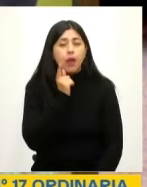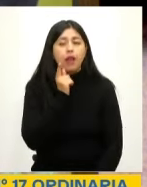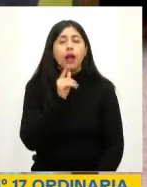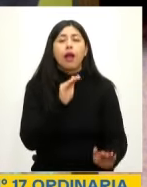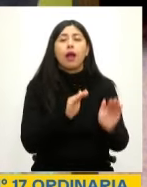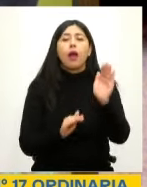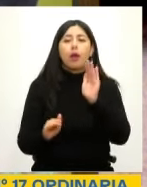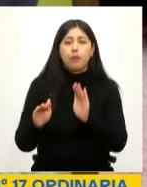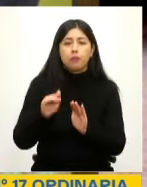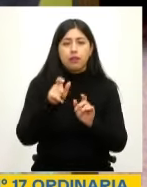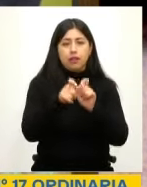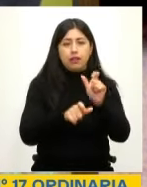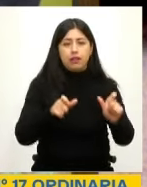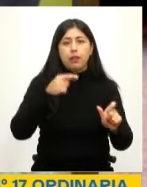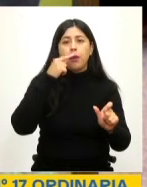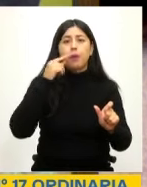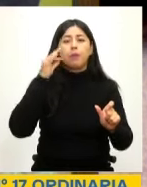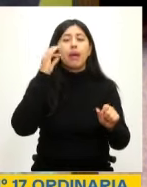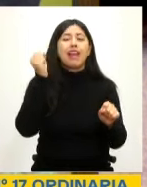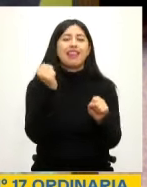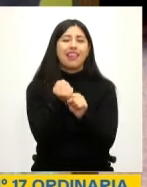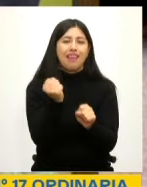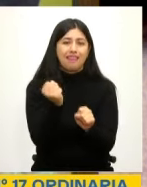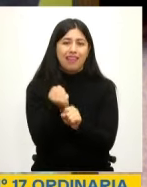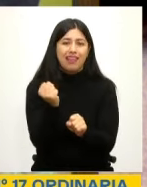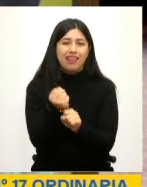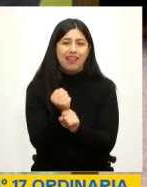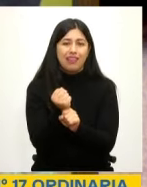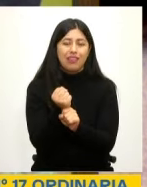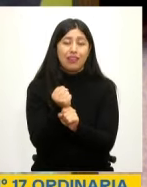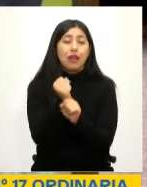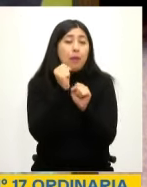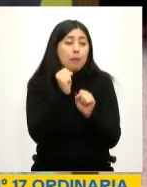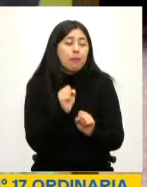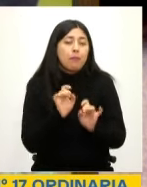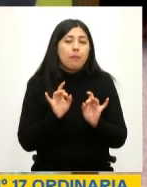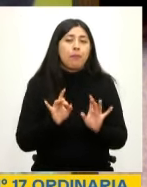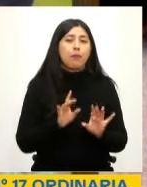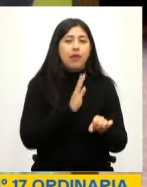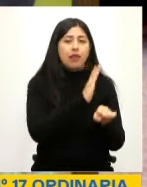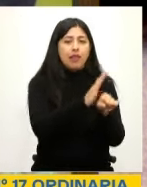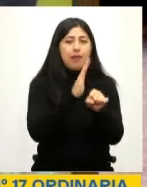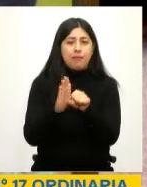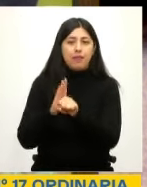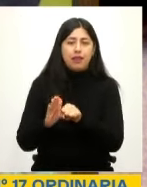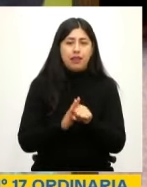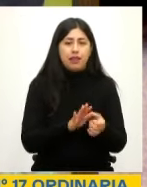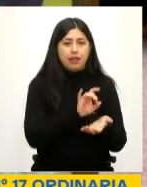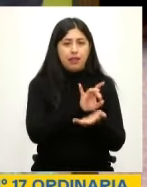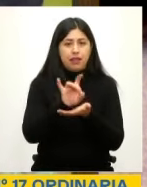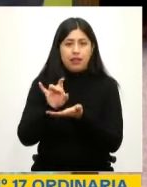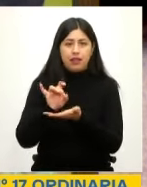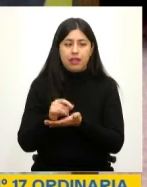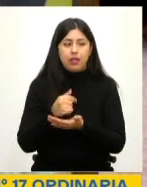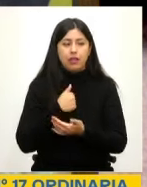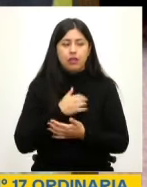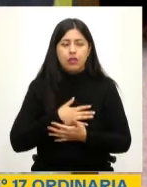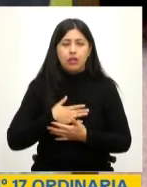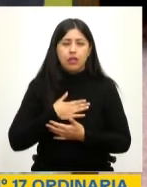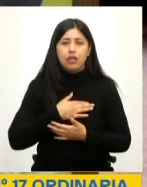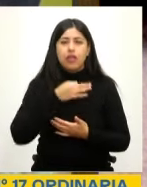a las trabajadoras y trabajadores ante la posibilidad de despidos masivos y yo le quiero comentar